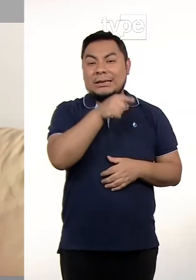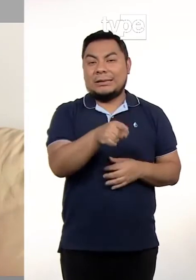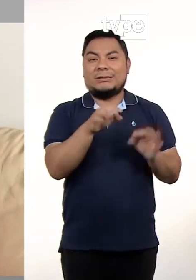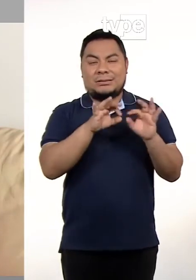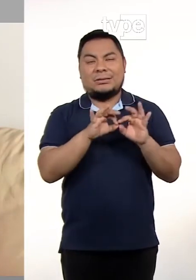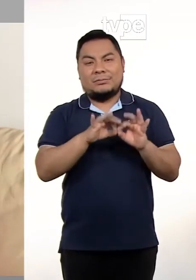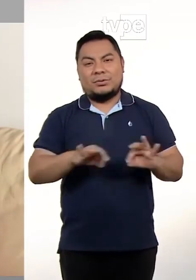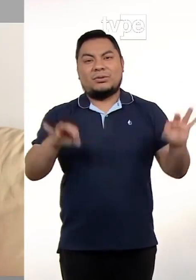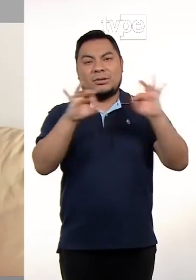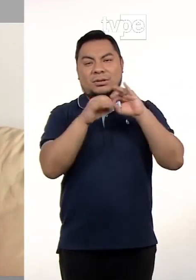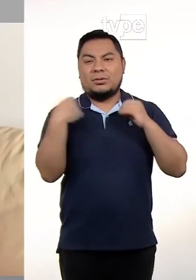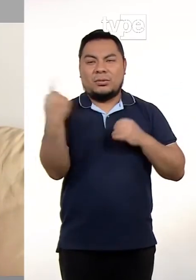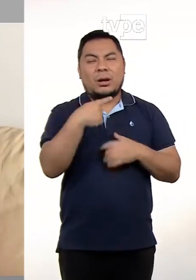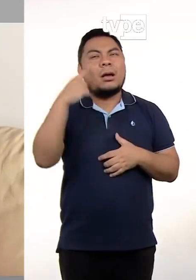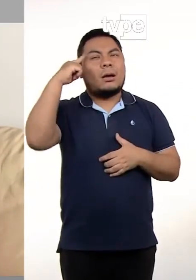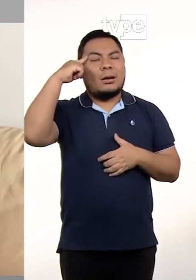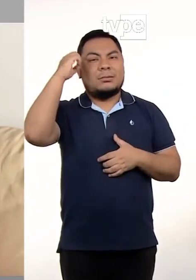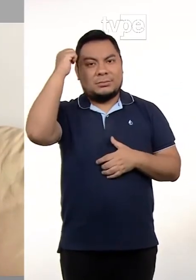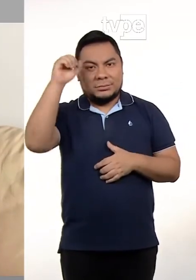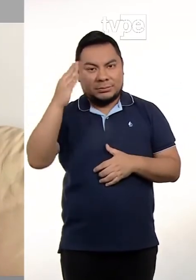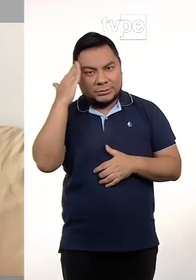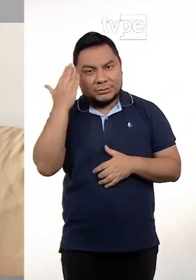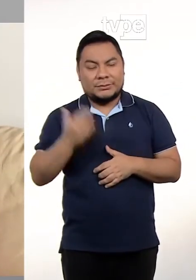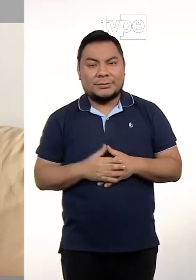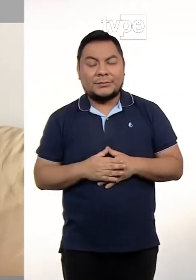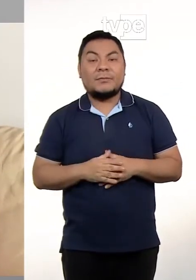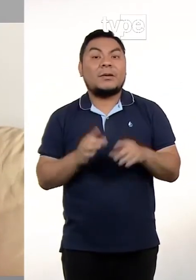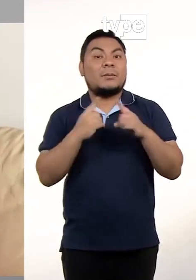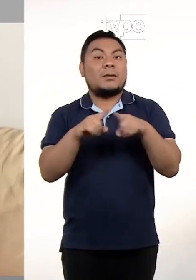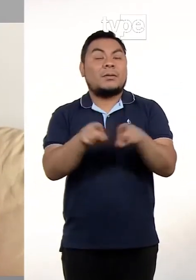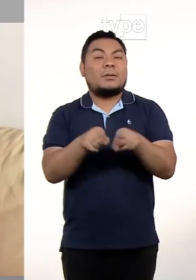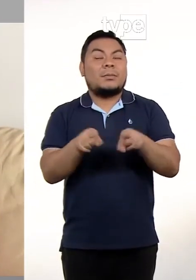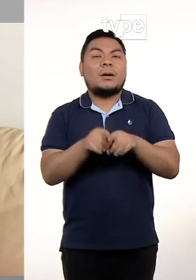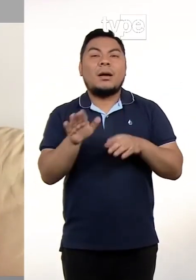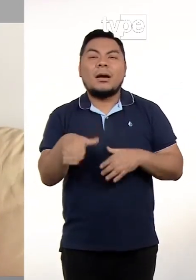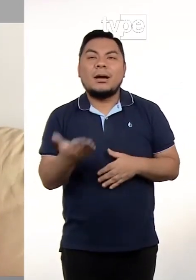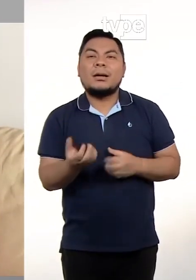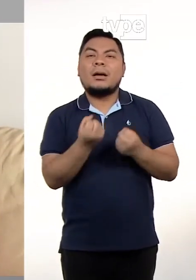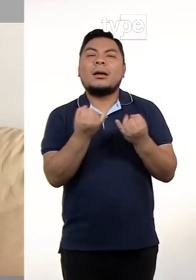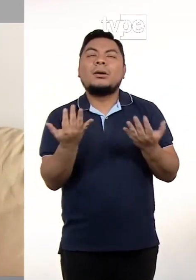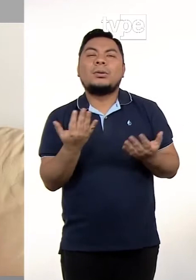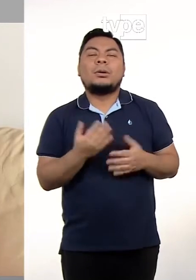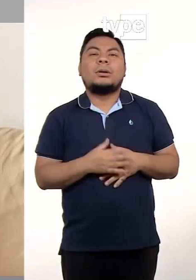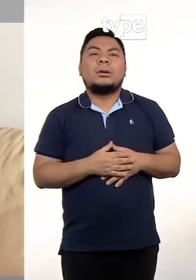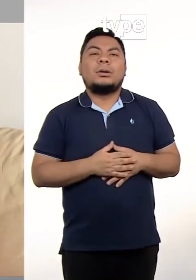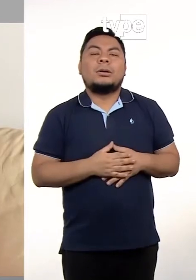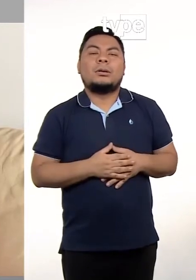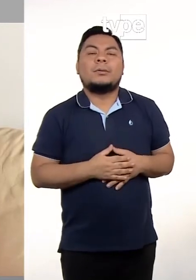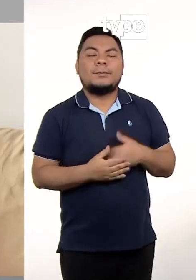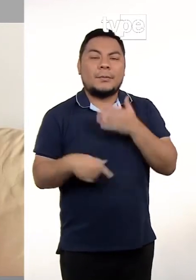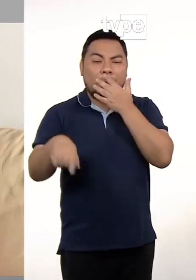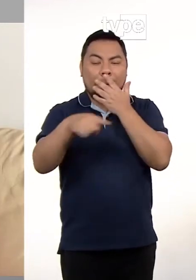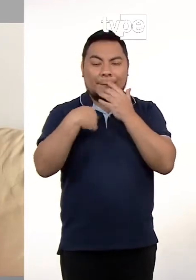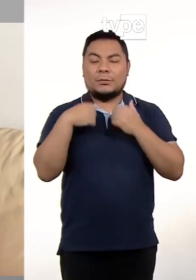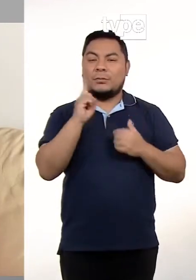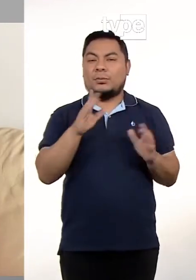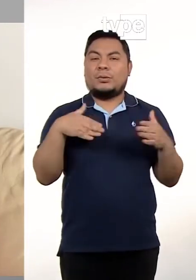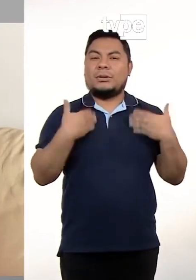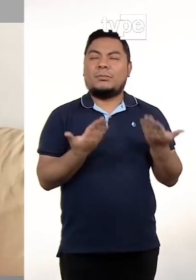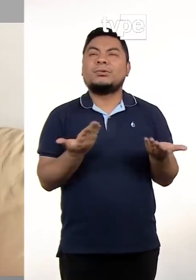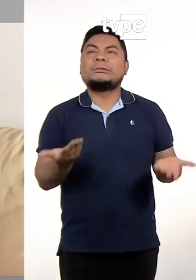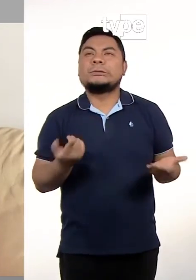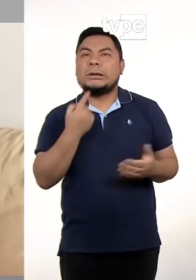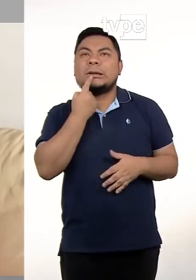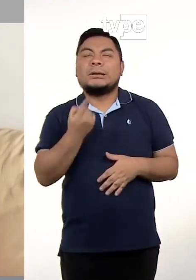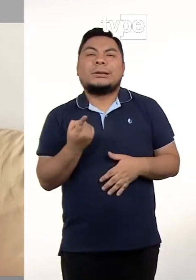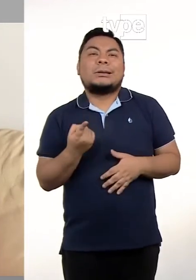es importante que nosotros lo tengamos en cuenta. Pero también hay algo que nosotros no podemos negociar y que